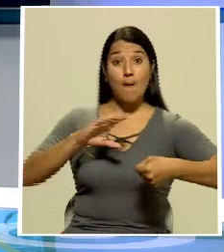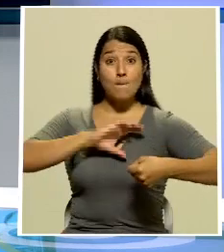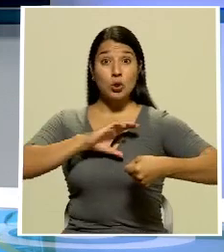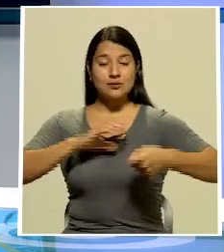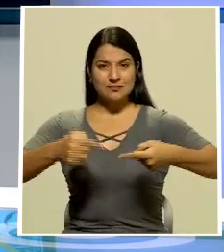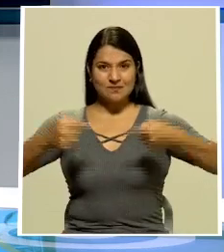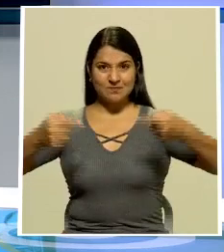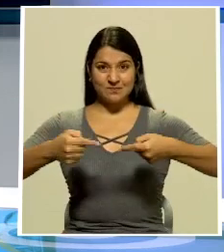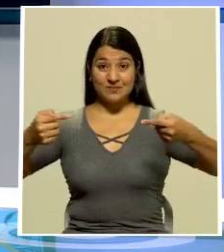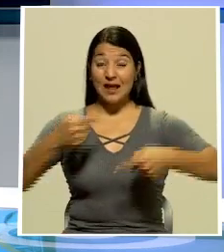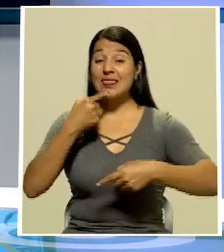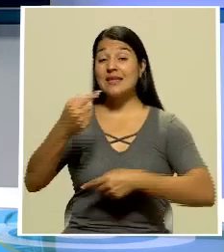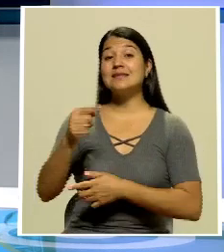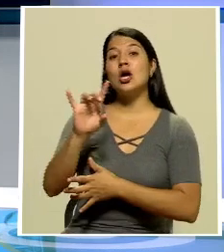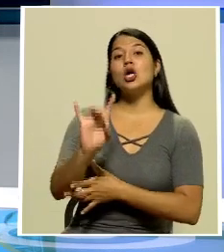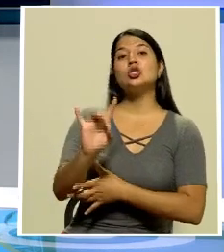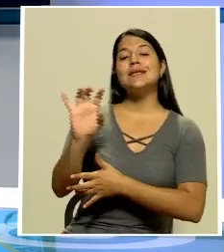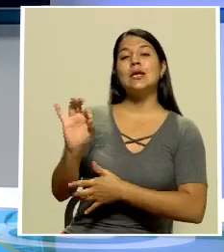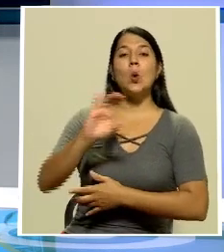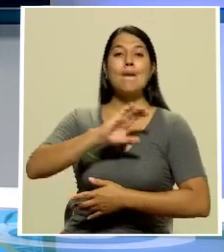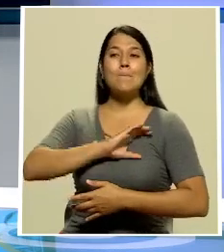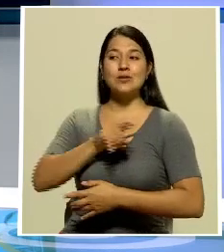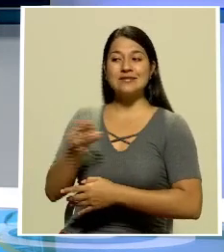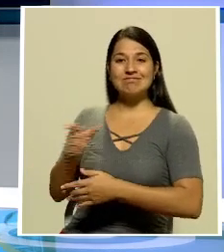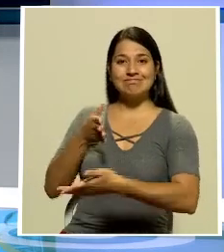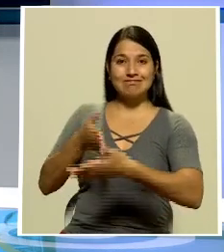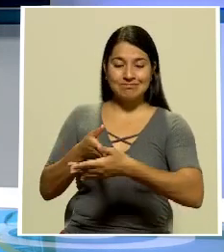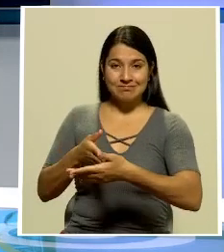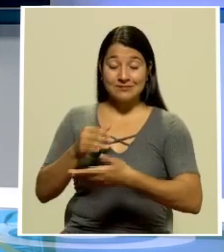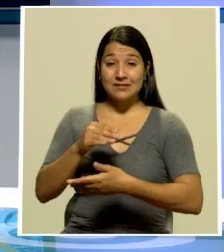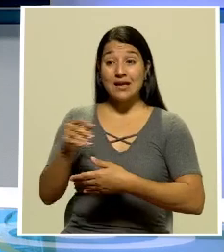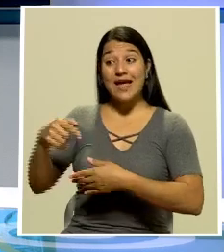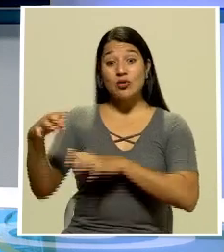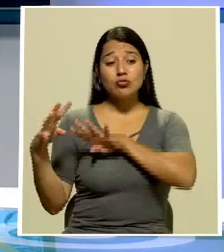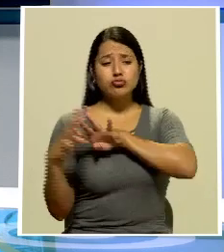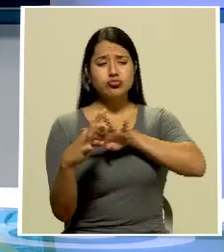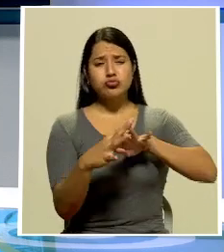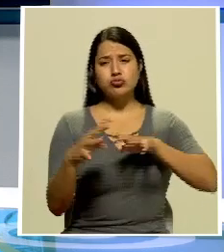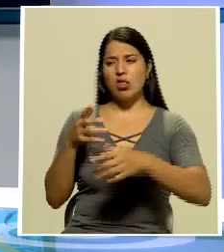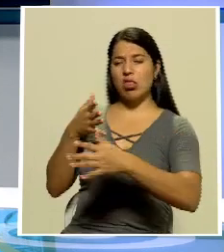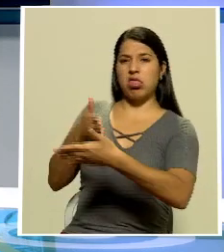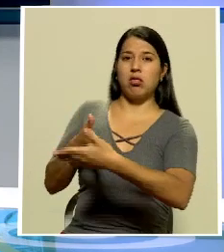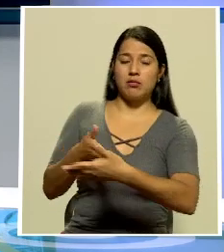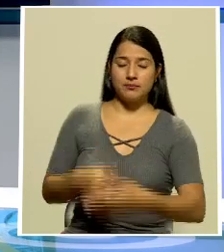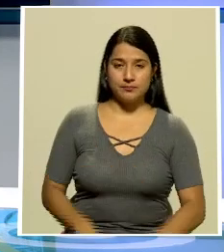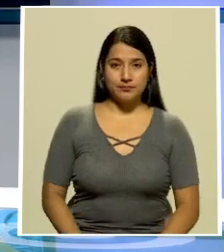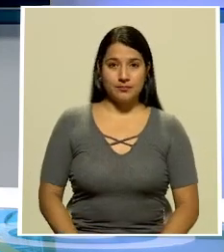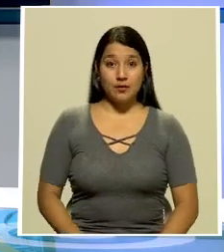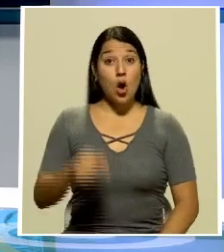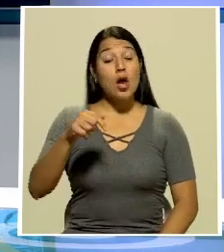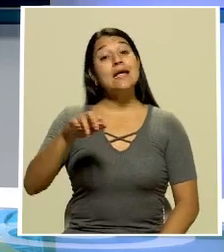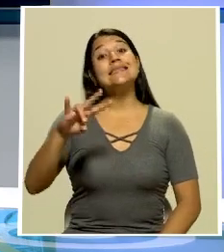que 89 policías resultaron heridos mientras despejaban bloqueos. Por 7º